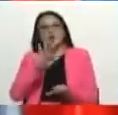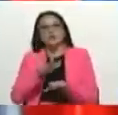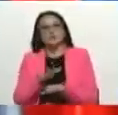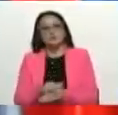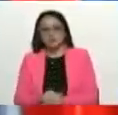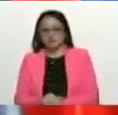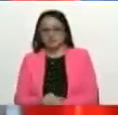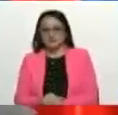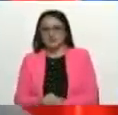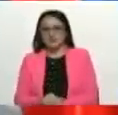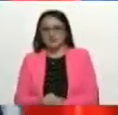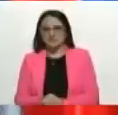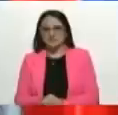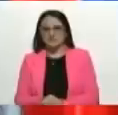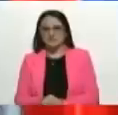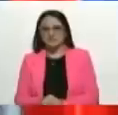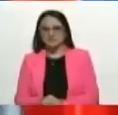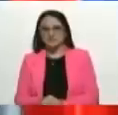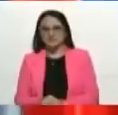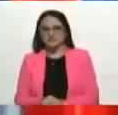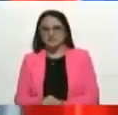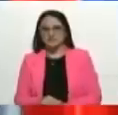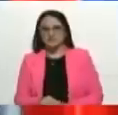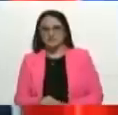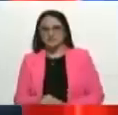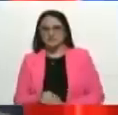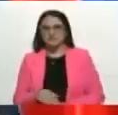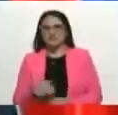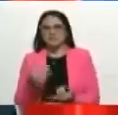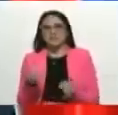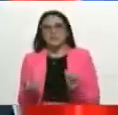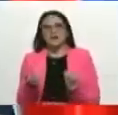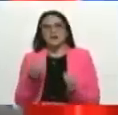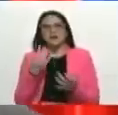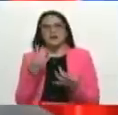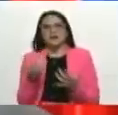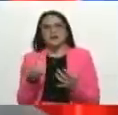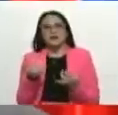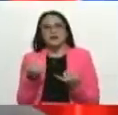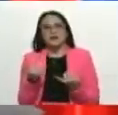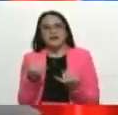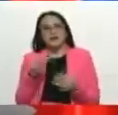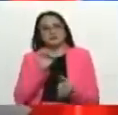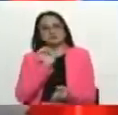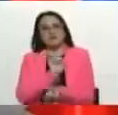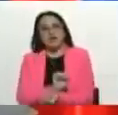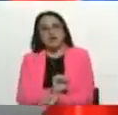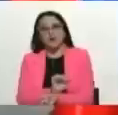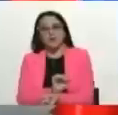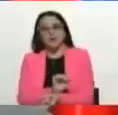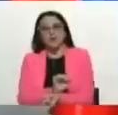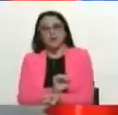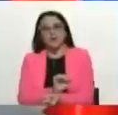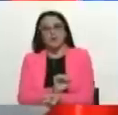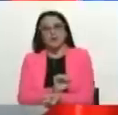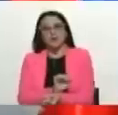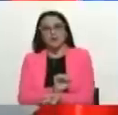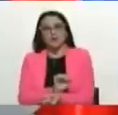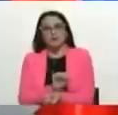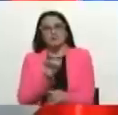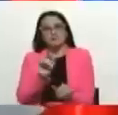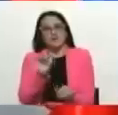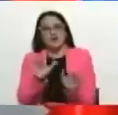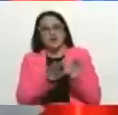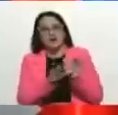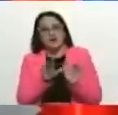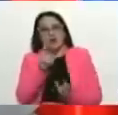hemos avanzado enormemente, no solamente, repito, en la detención de estos criminales,